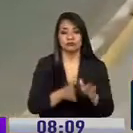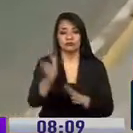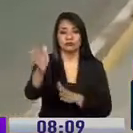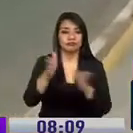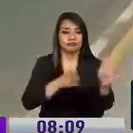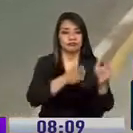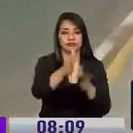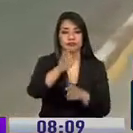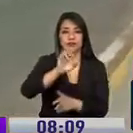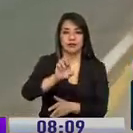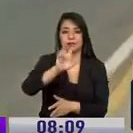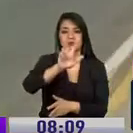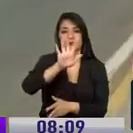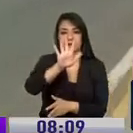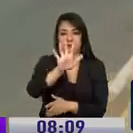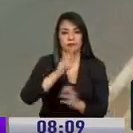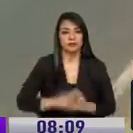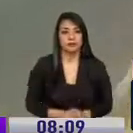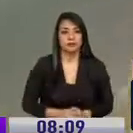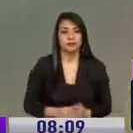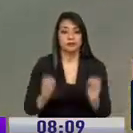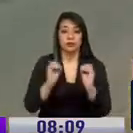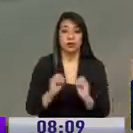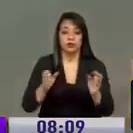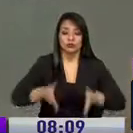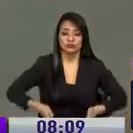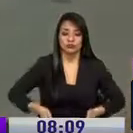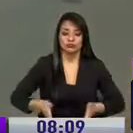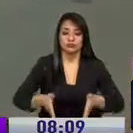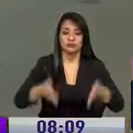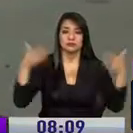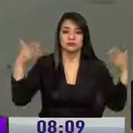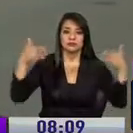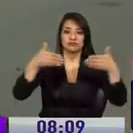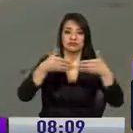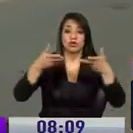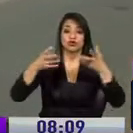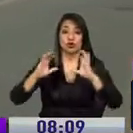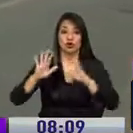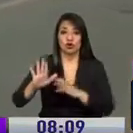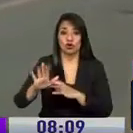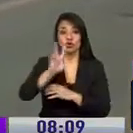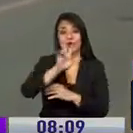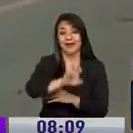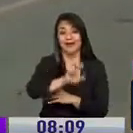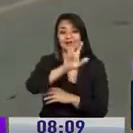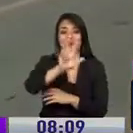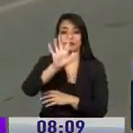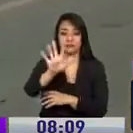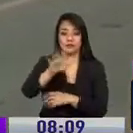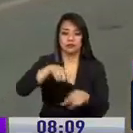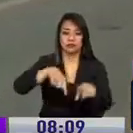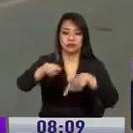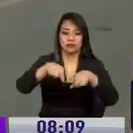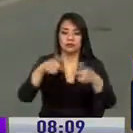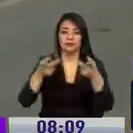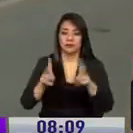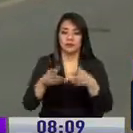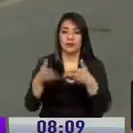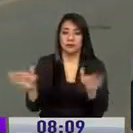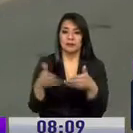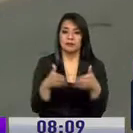la E35. Y además tenemos la de la avenida Mariana de Jesús, sector El Choclo, E35, tanto de ida como de viceversa,